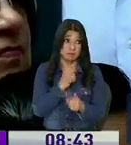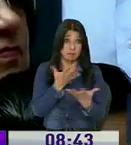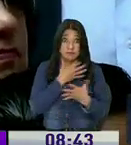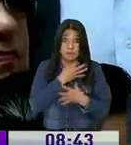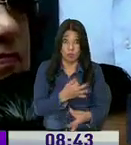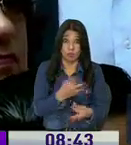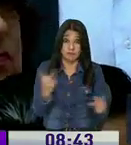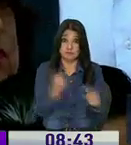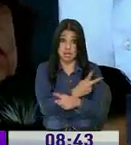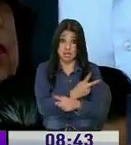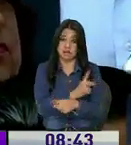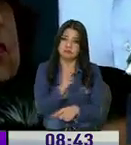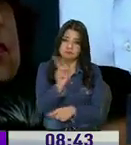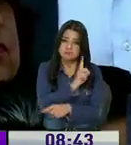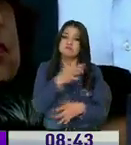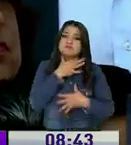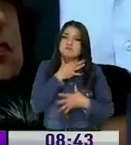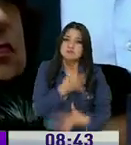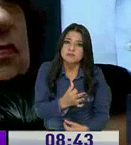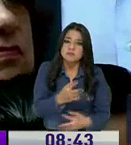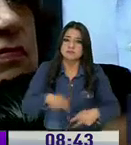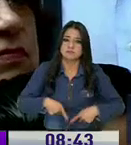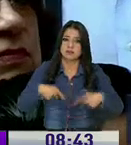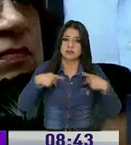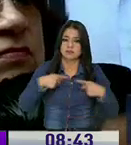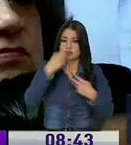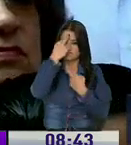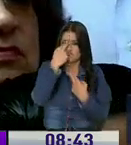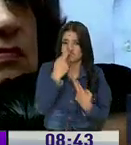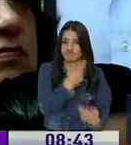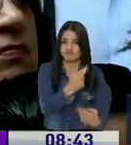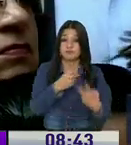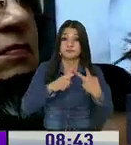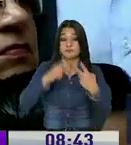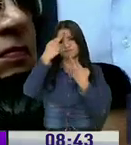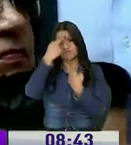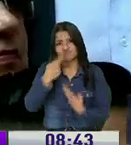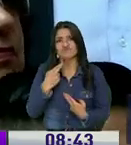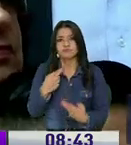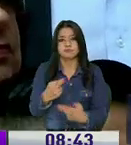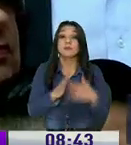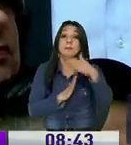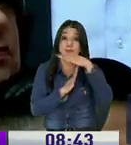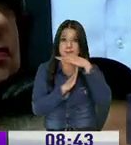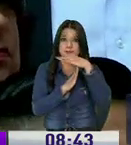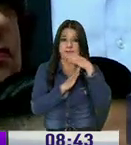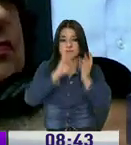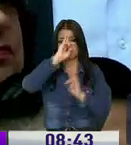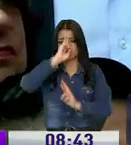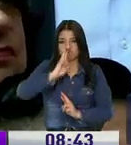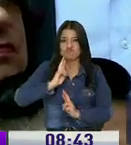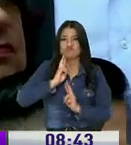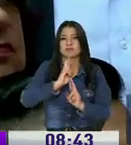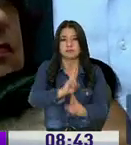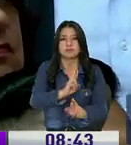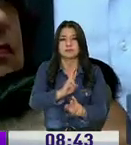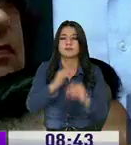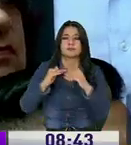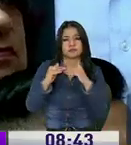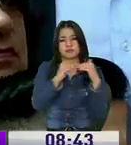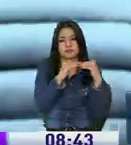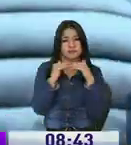violencia, somos militantes de la vida, somos militantes de la paz, somos militantes de la